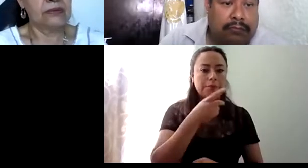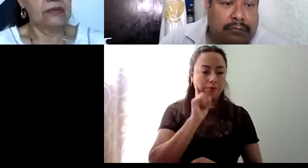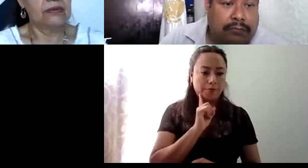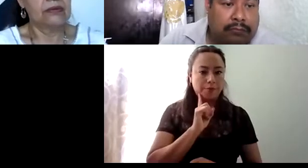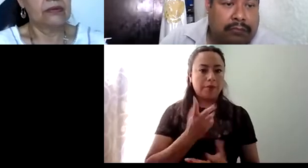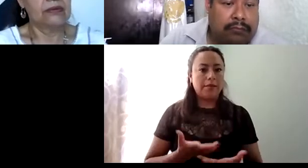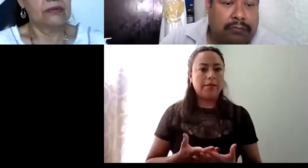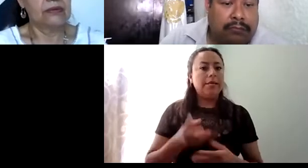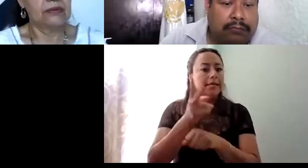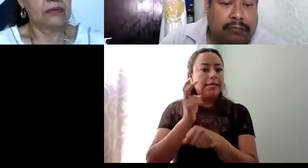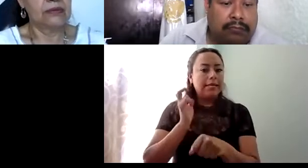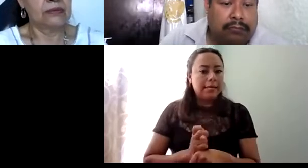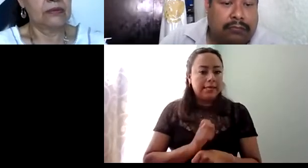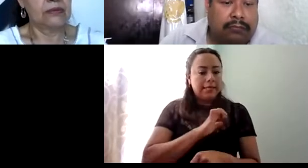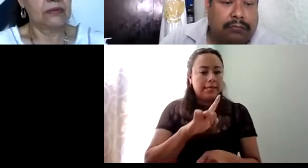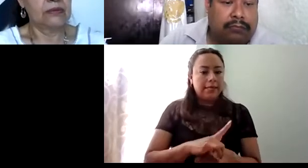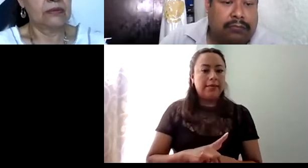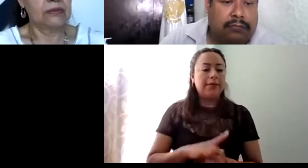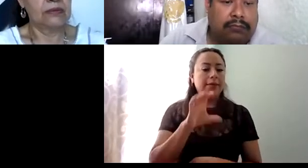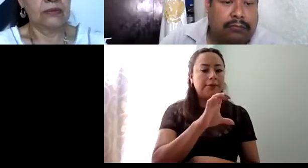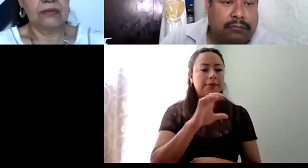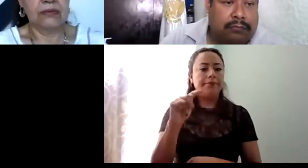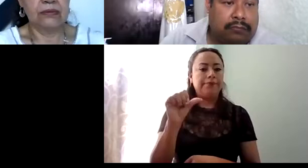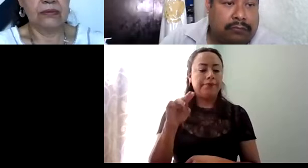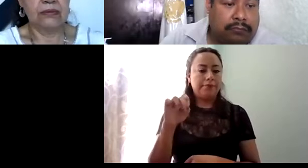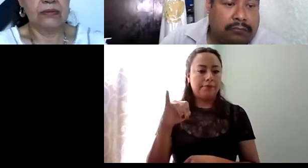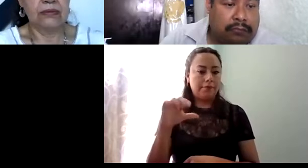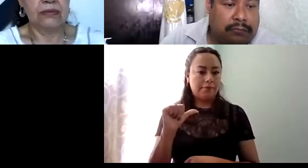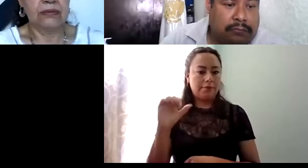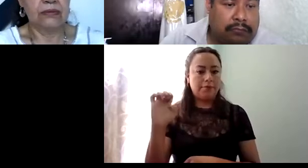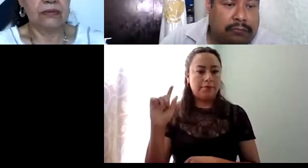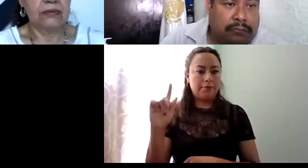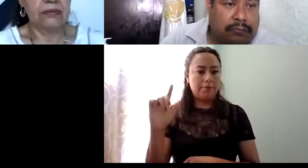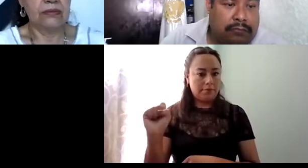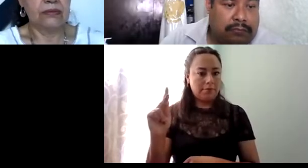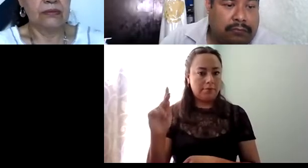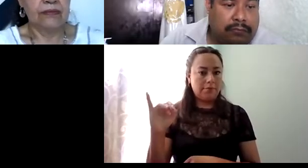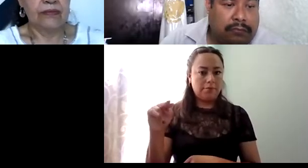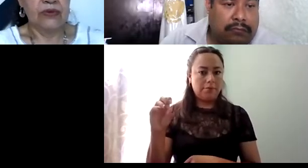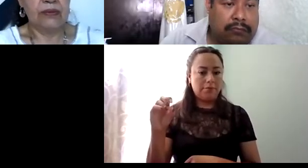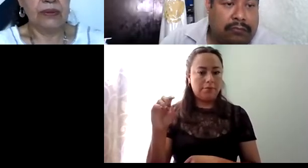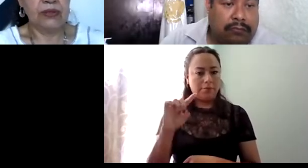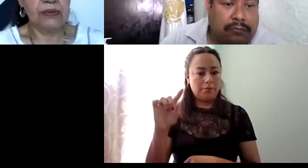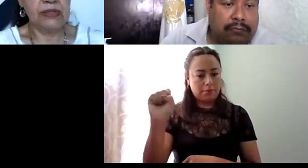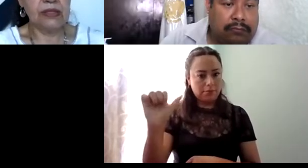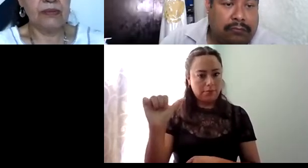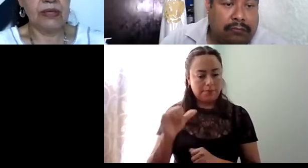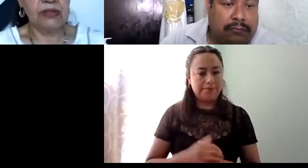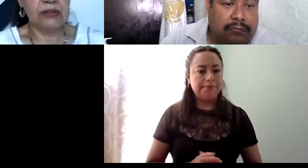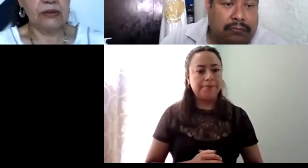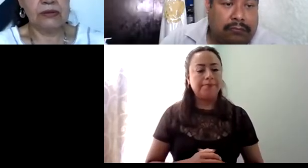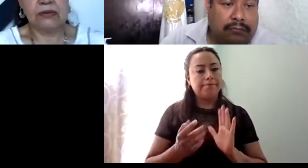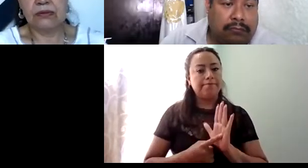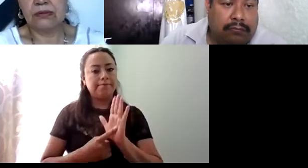la ciudadana Tania Espinosa Sánchez, que nos acompaña esta tarde, quien viene a presentar ante las y los